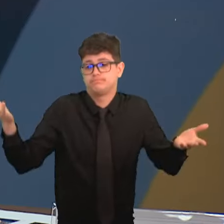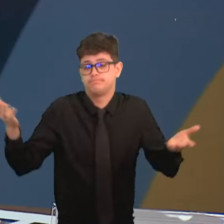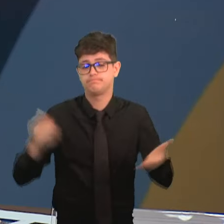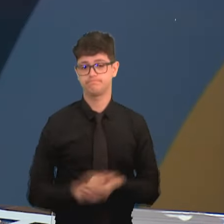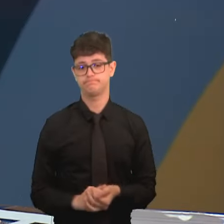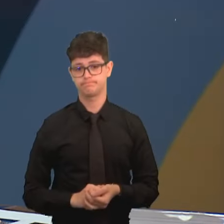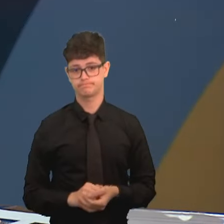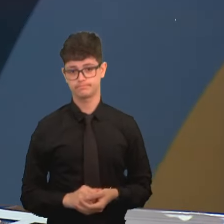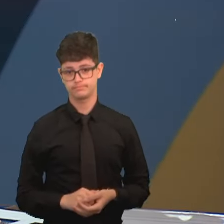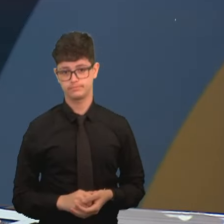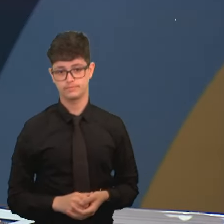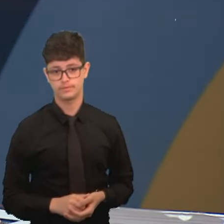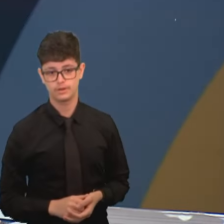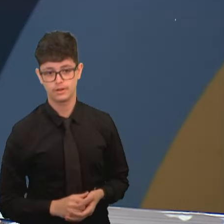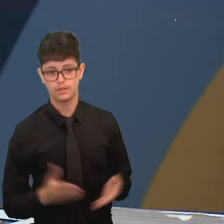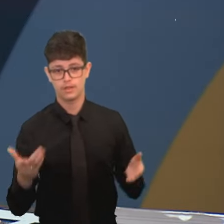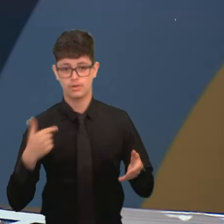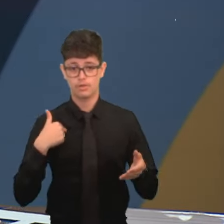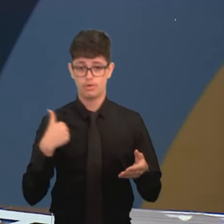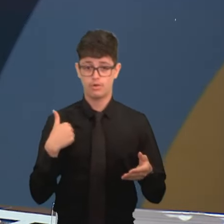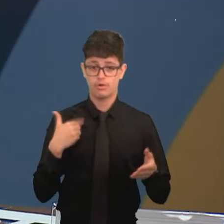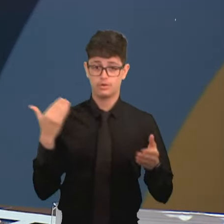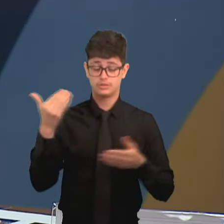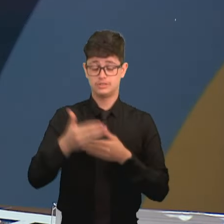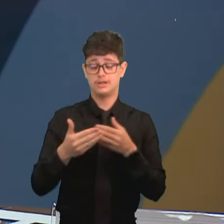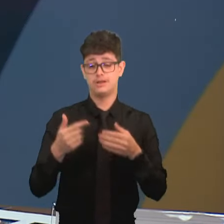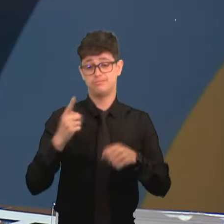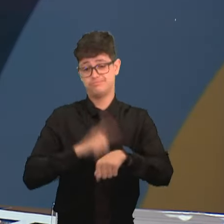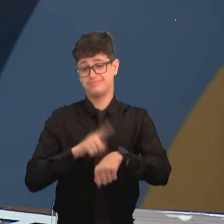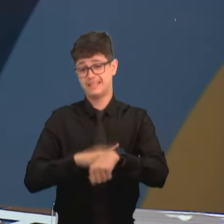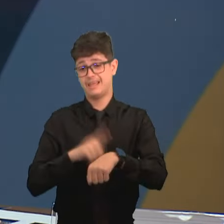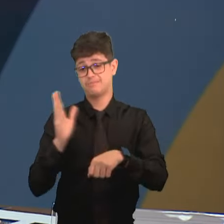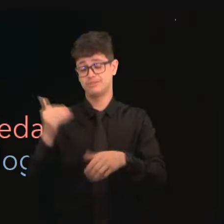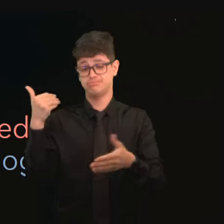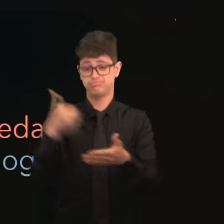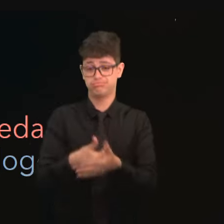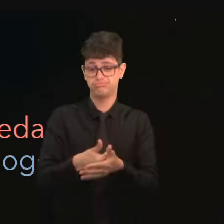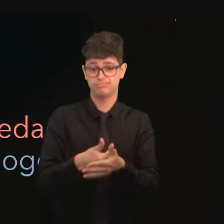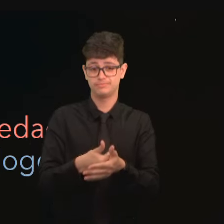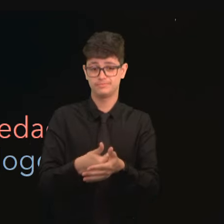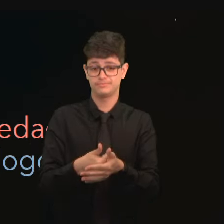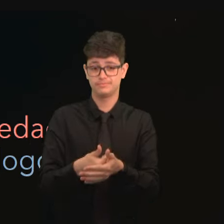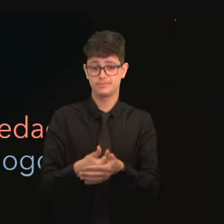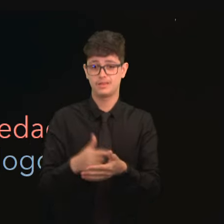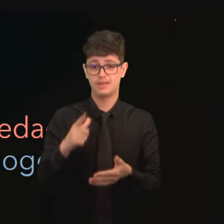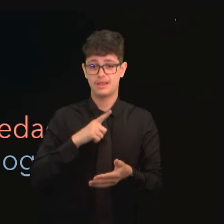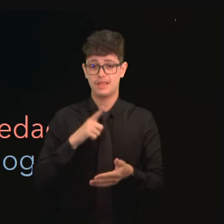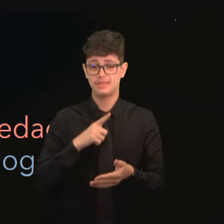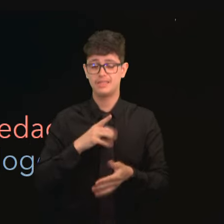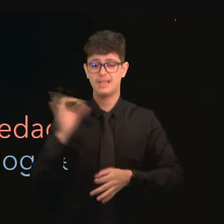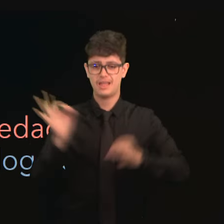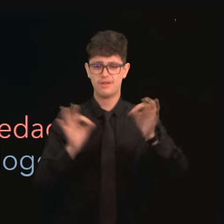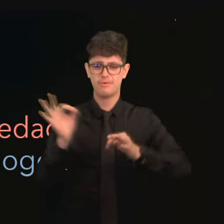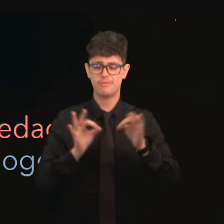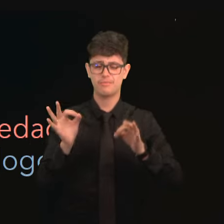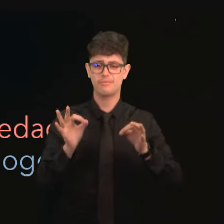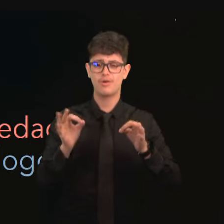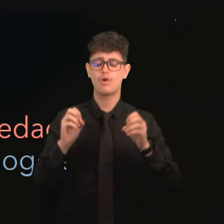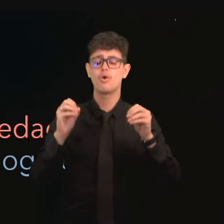Entonces, el último mensaje que voy a pasarles, ya recibí un aviso que mi tiempo se acabó, es que soluciones para